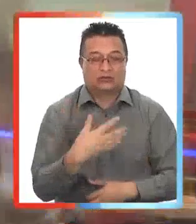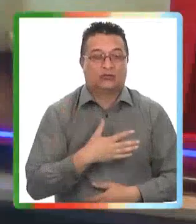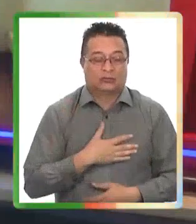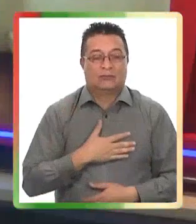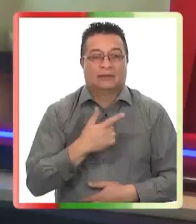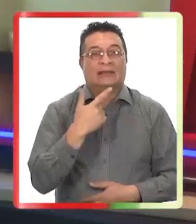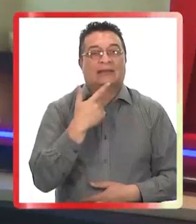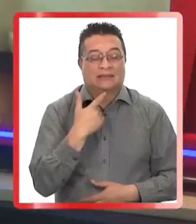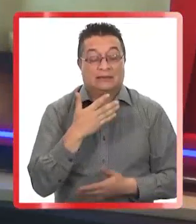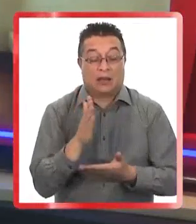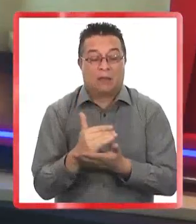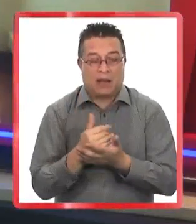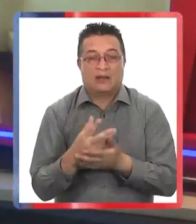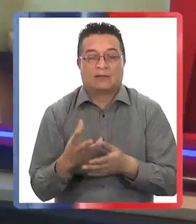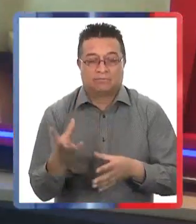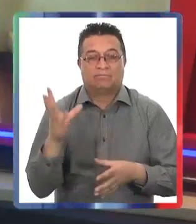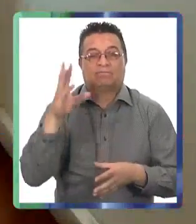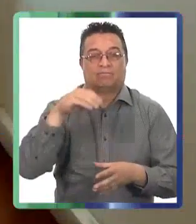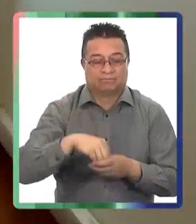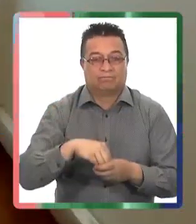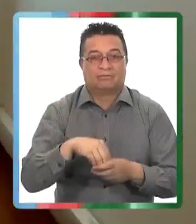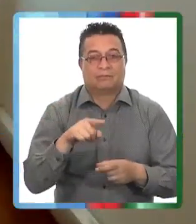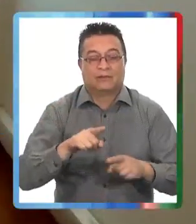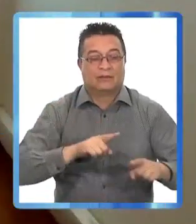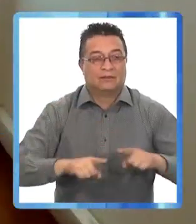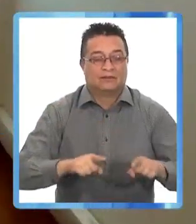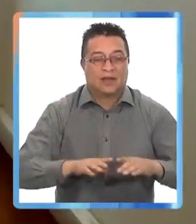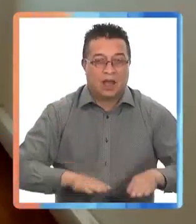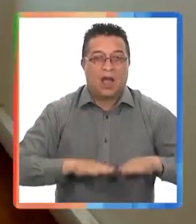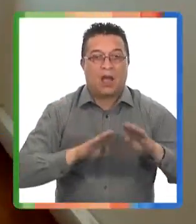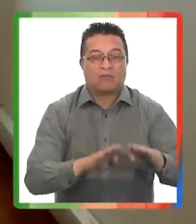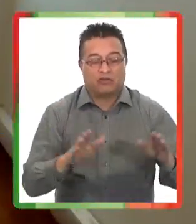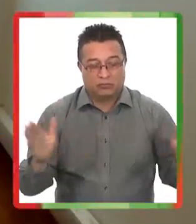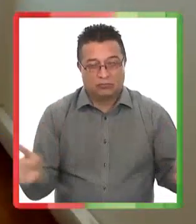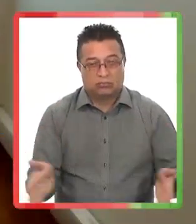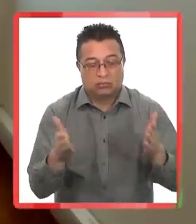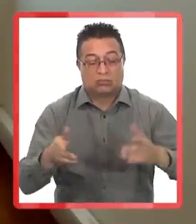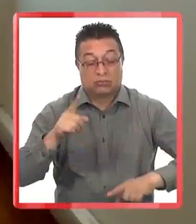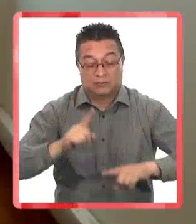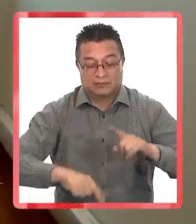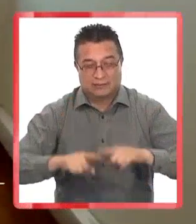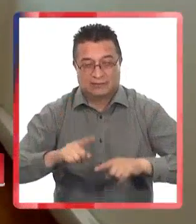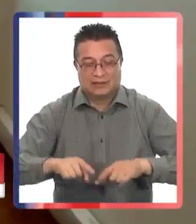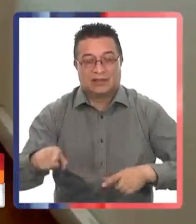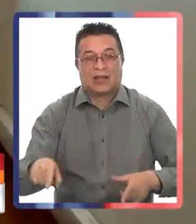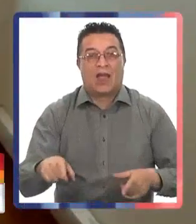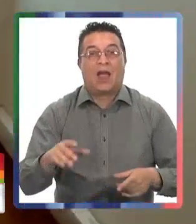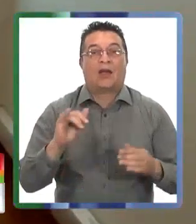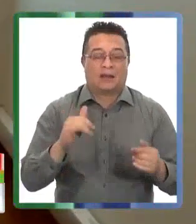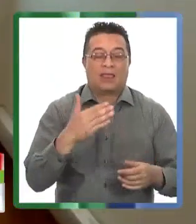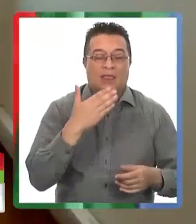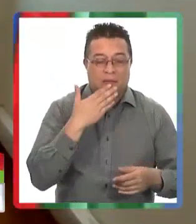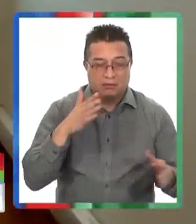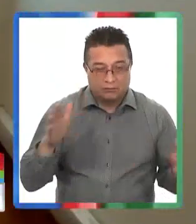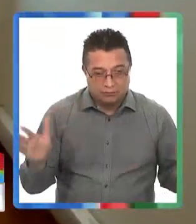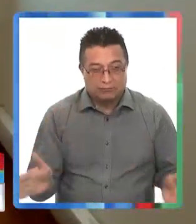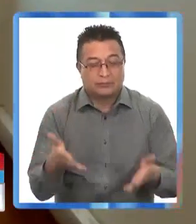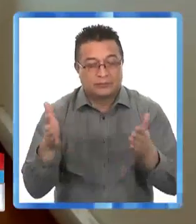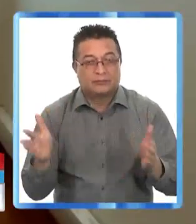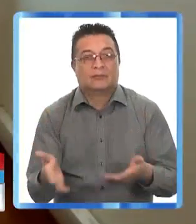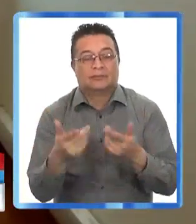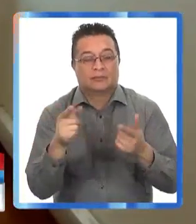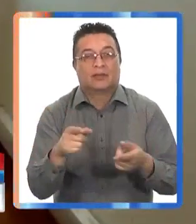para apoyar la recuperación de los suelos, para recuperar el capital de trabajo de